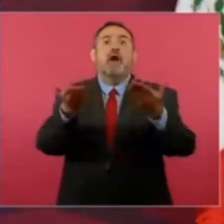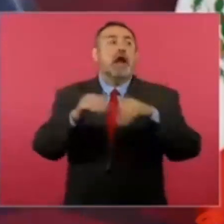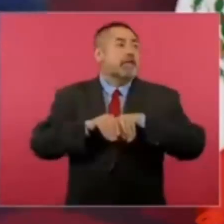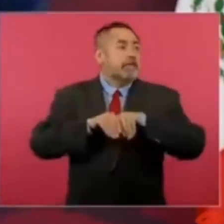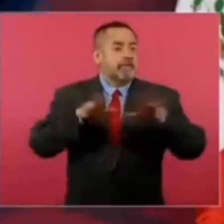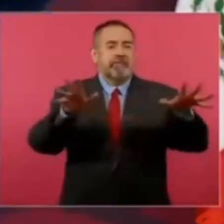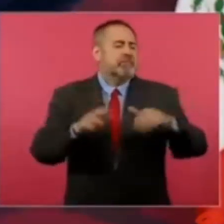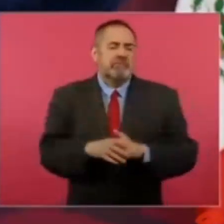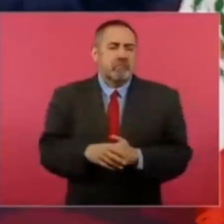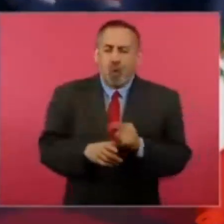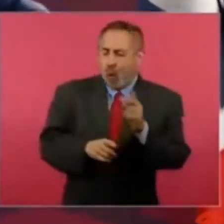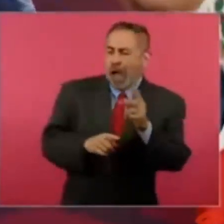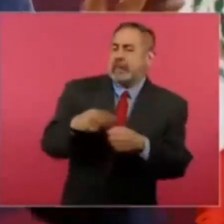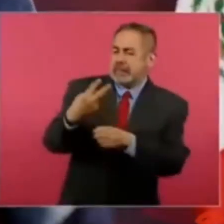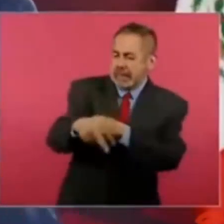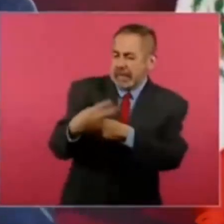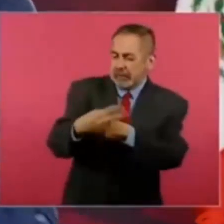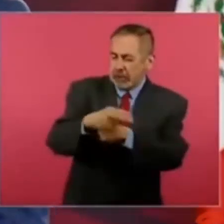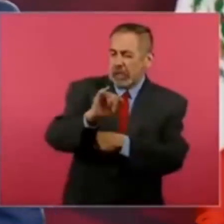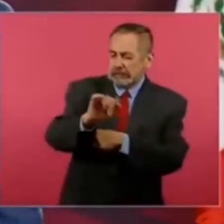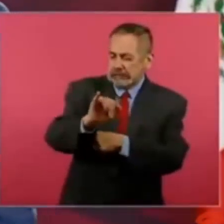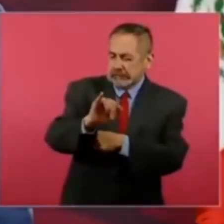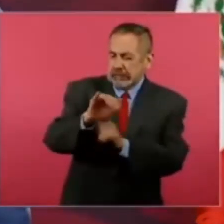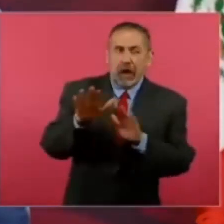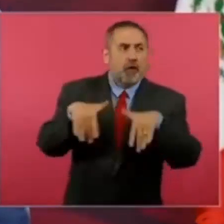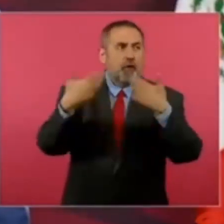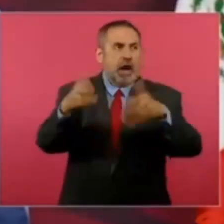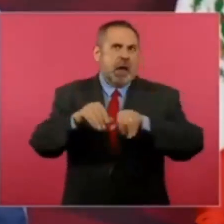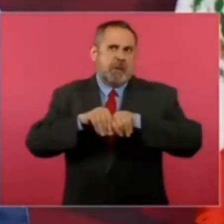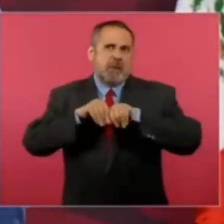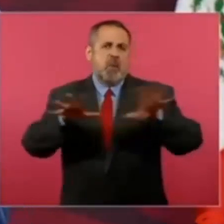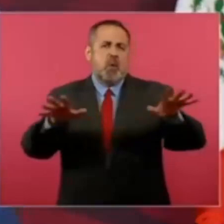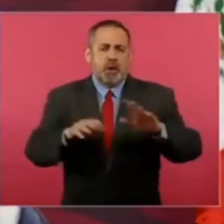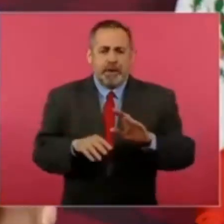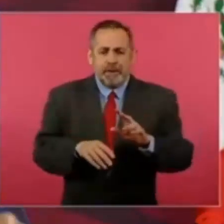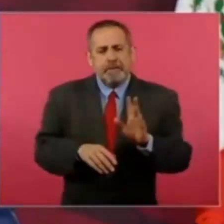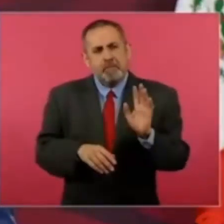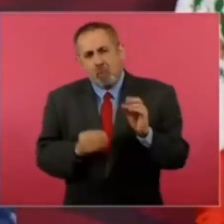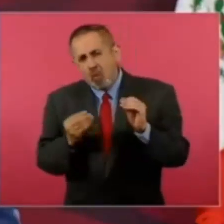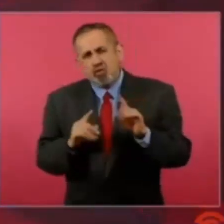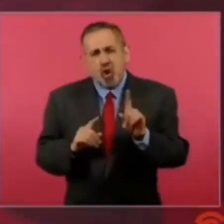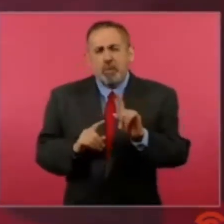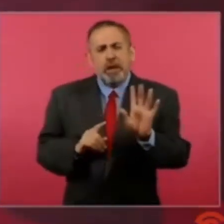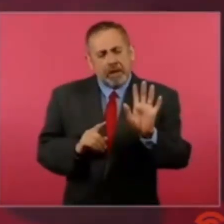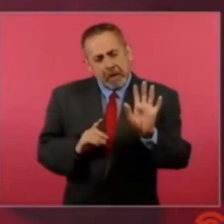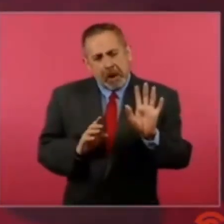La televisión sí tiene más cobertura. Tampoco mucho.